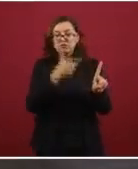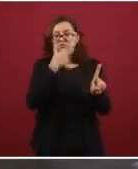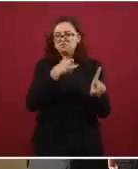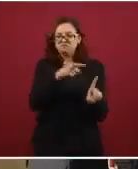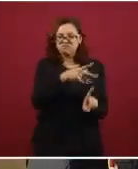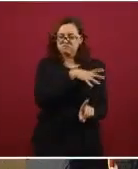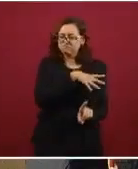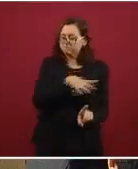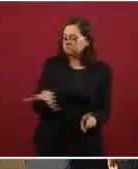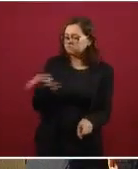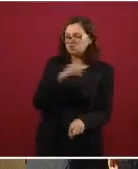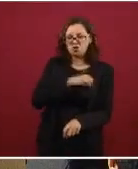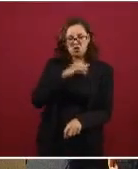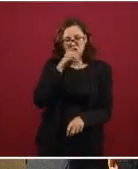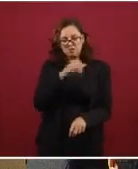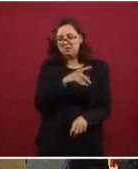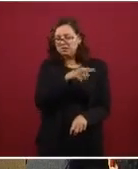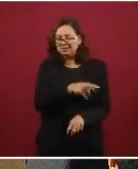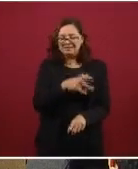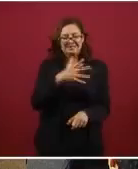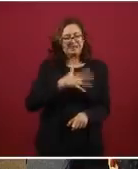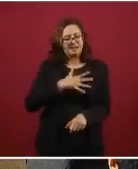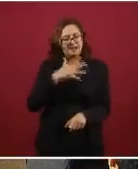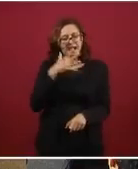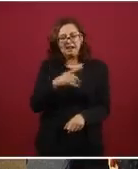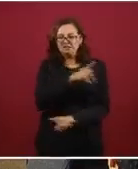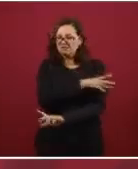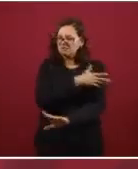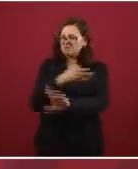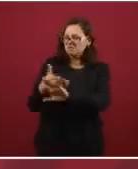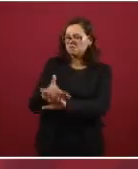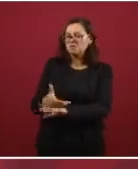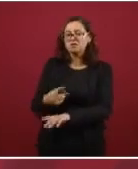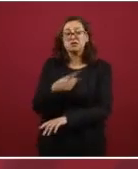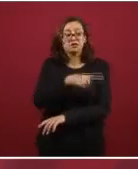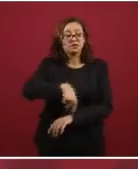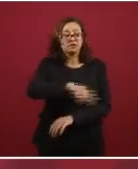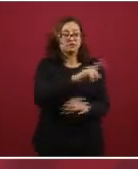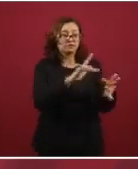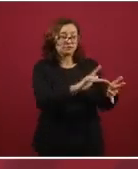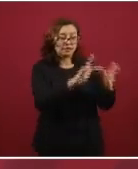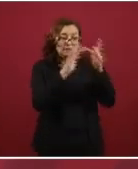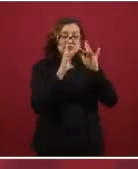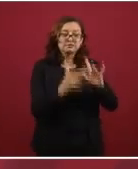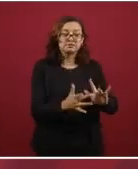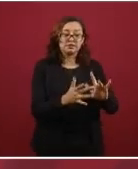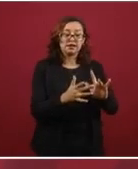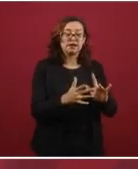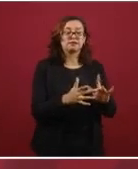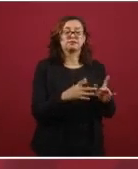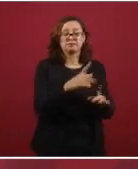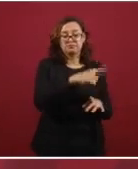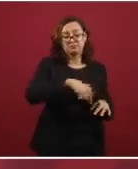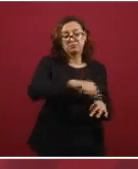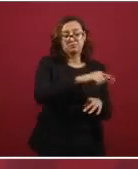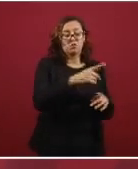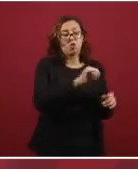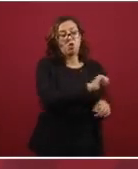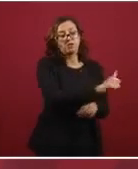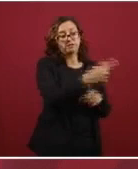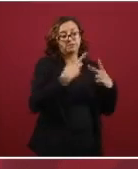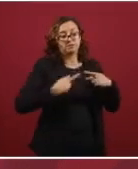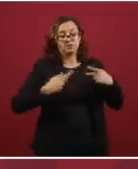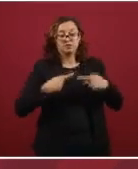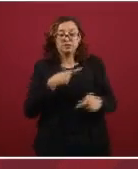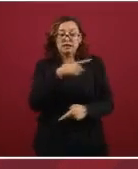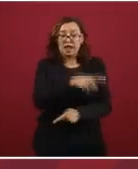abominable y condenable, es parte de una red, pero además subió a la red, y eso está confirmado, un manifiesto. Y en